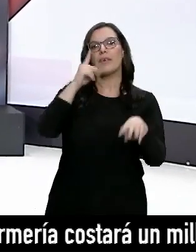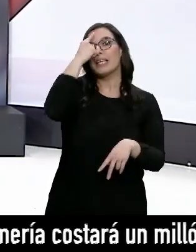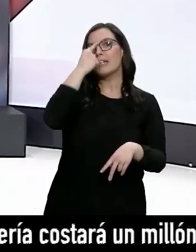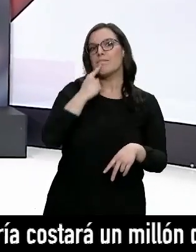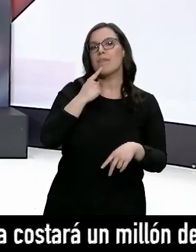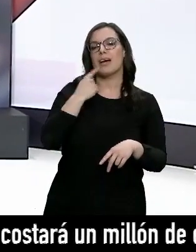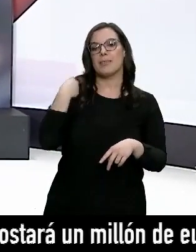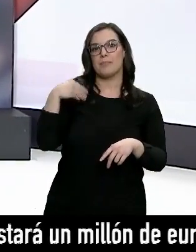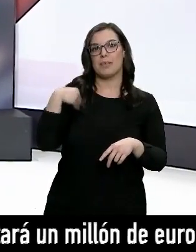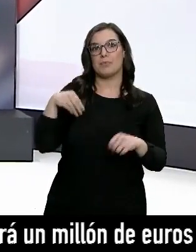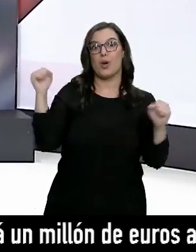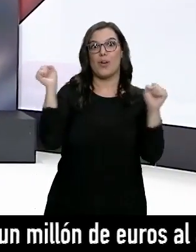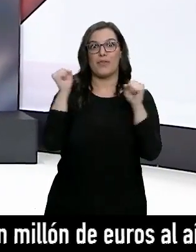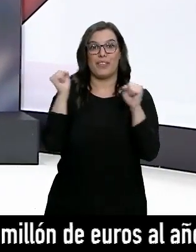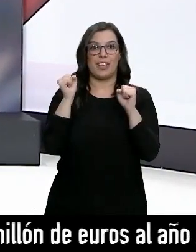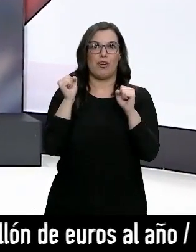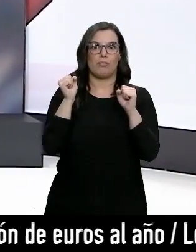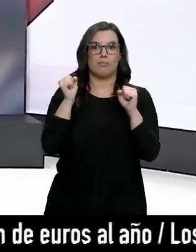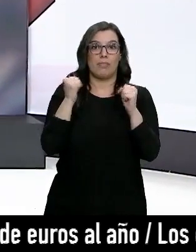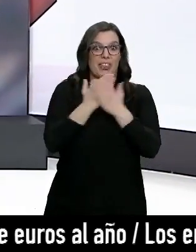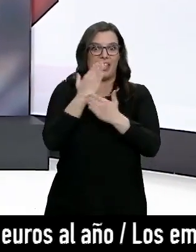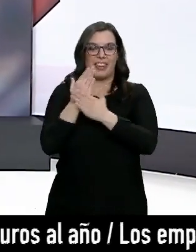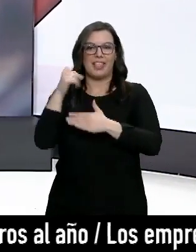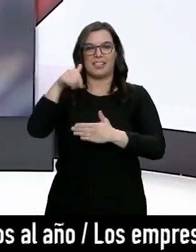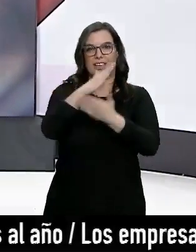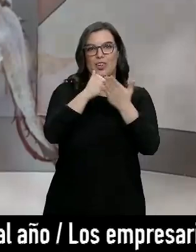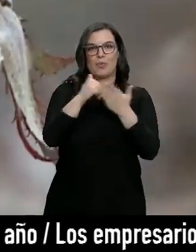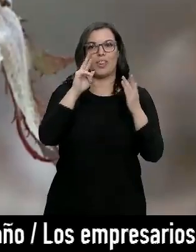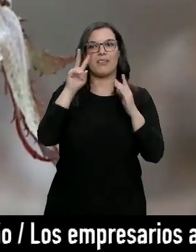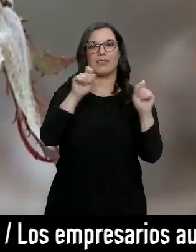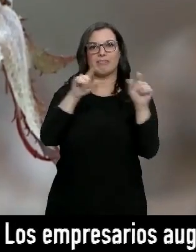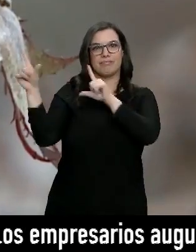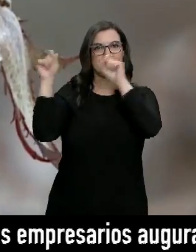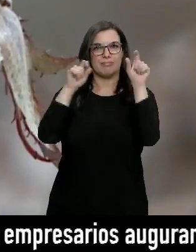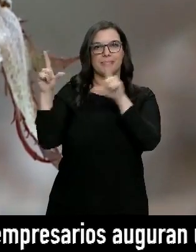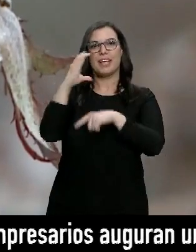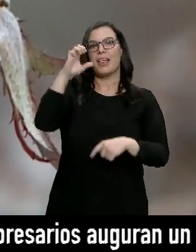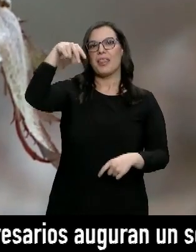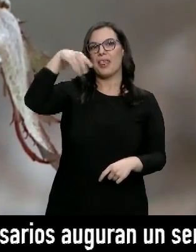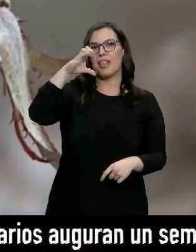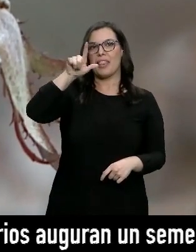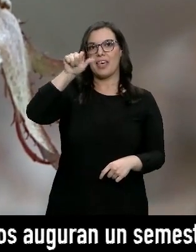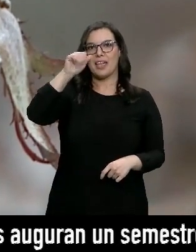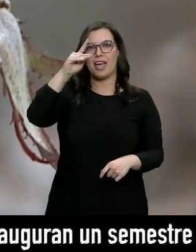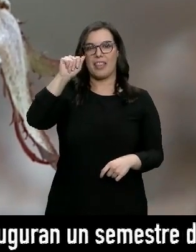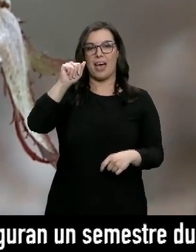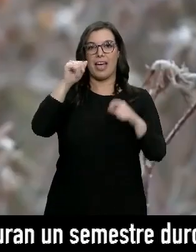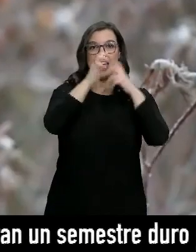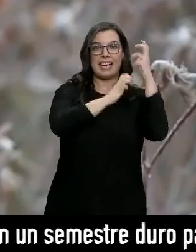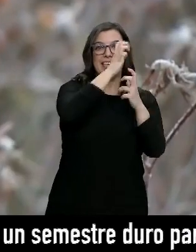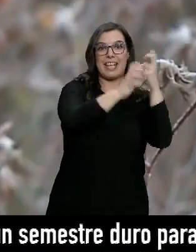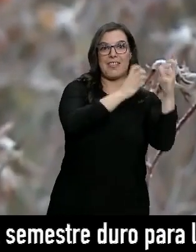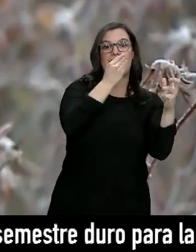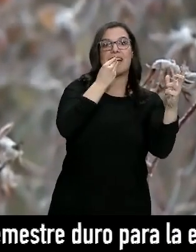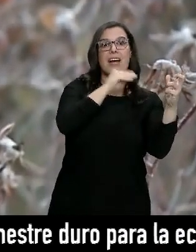nos está dejando este frío invierno estos días en la comunidad, la cencellada. Niebla helada que se mezcla, en